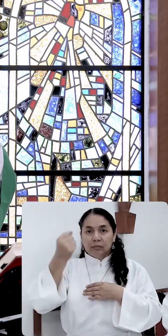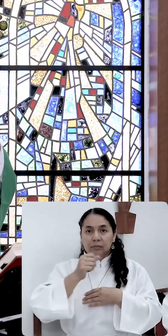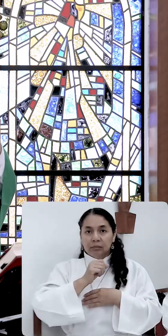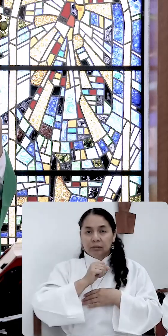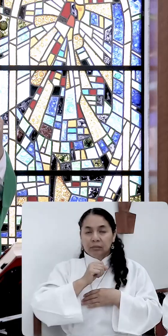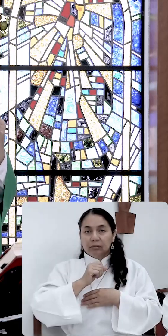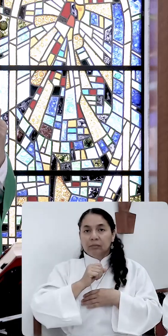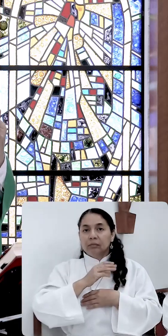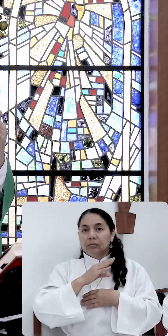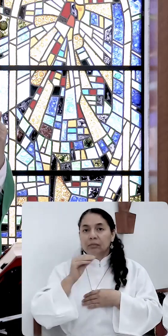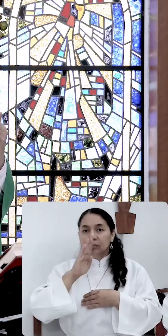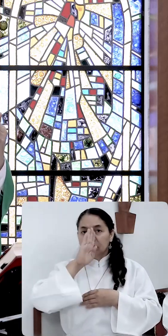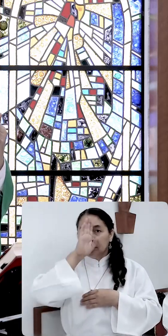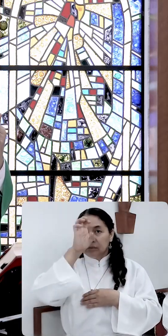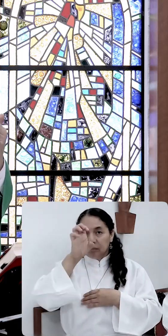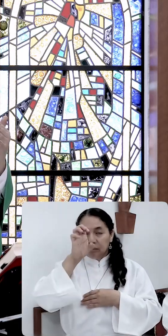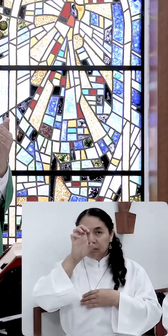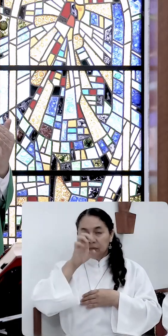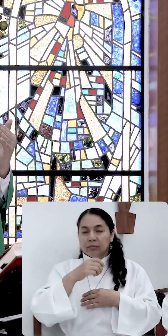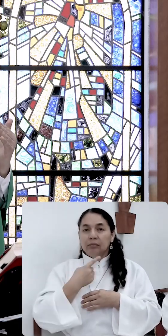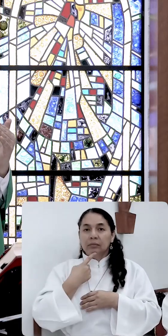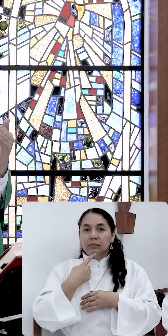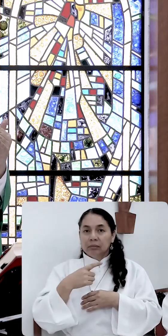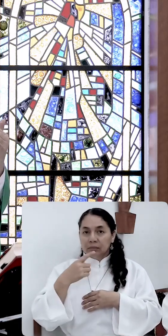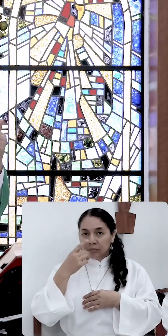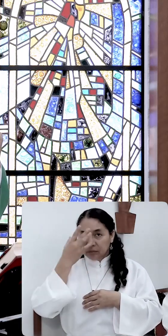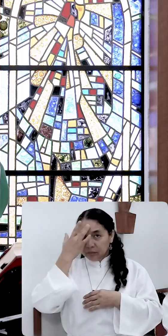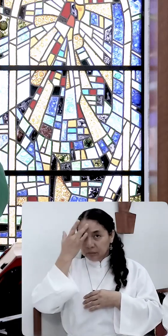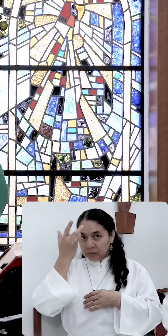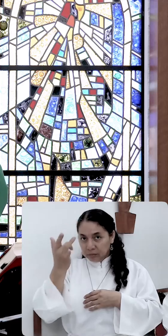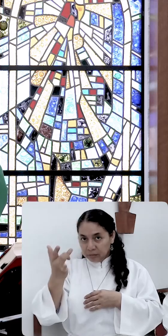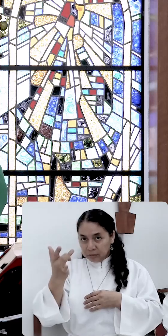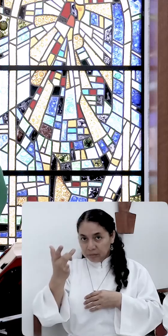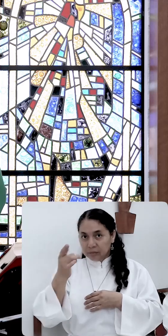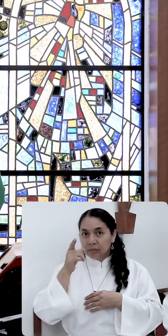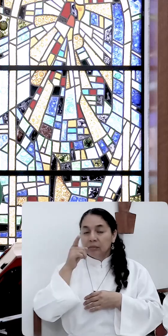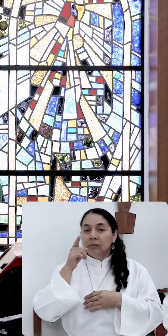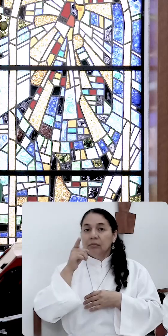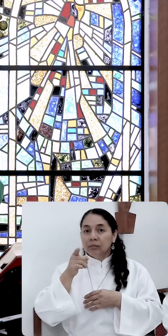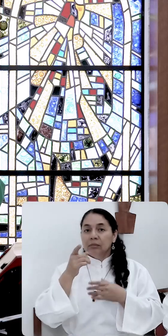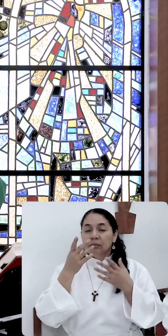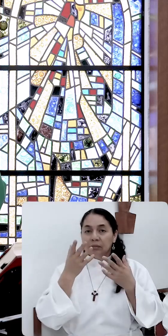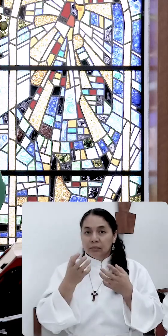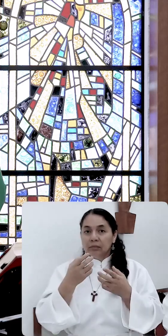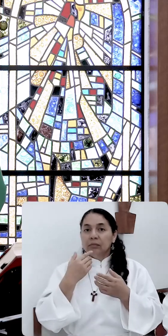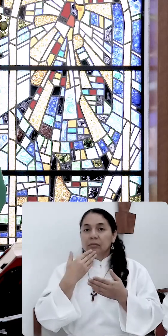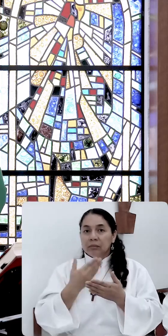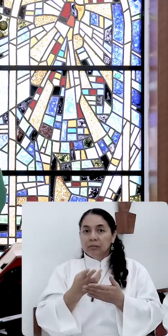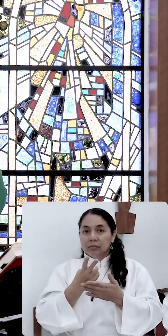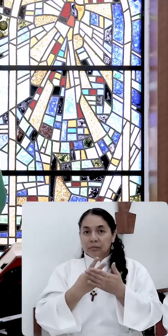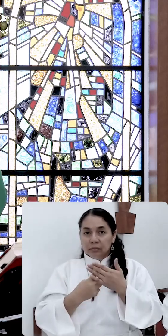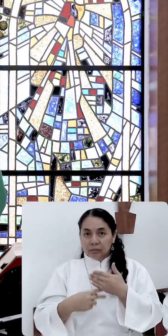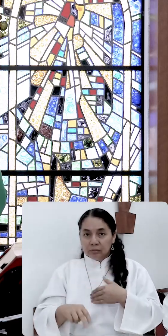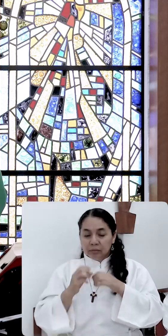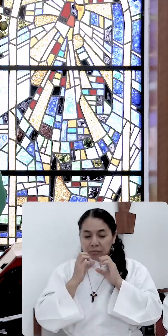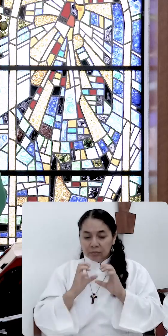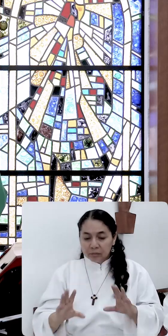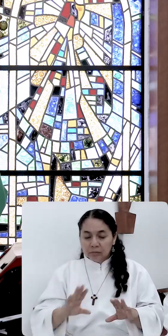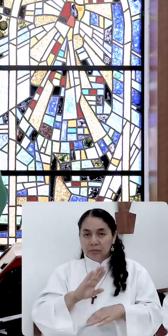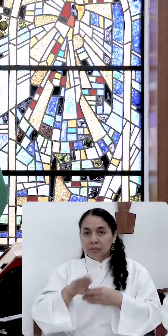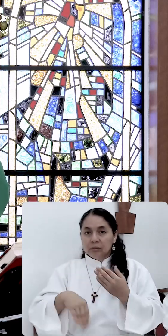Dios omnipotente y eterno. Porque has querido ser por medio de tu amado Hijo, no solo el creador del género